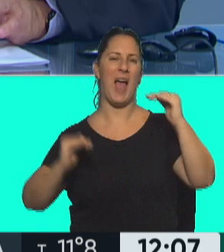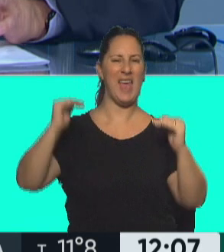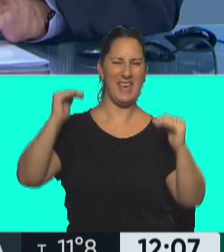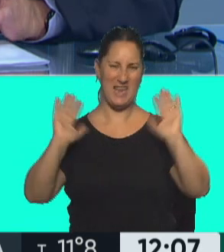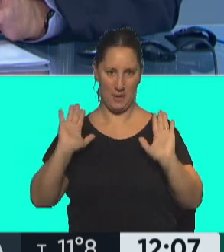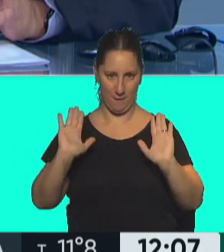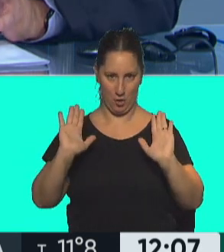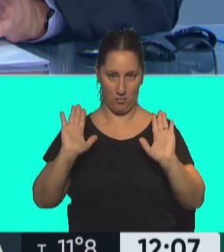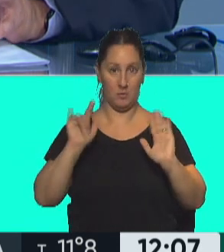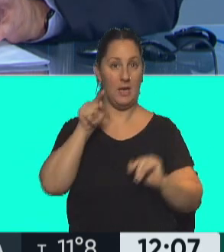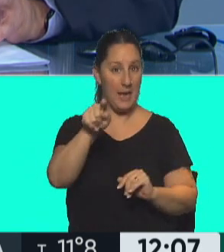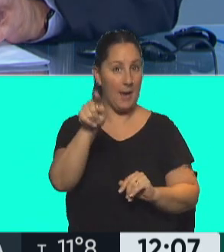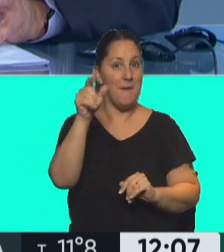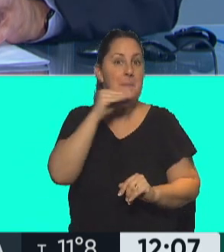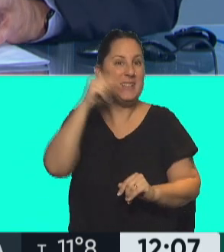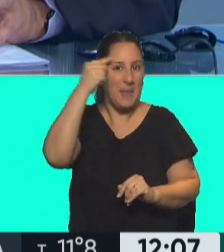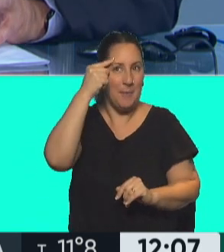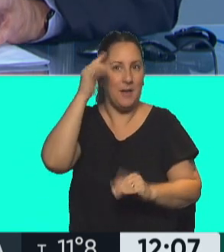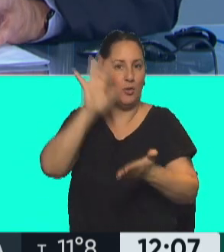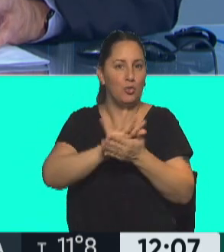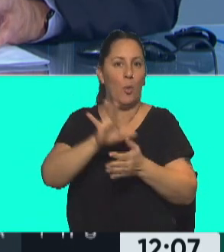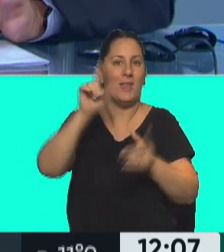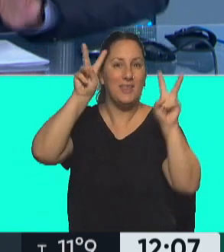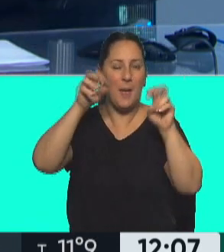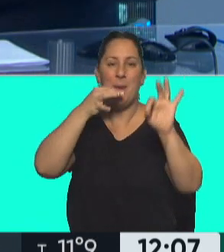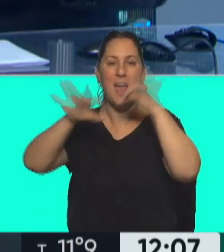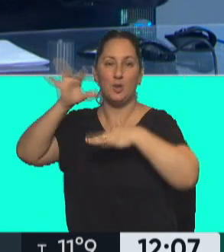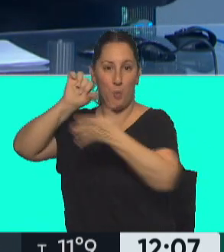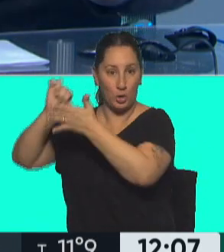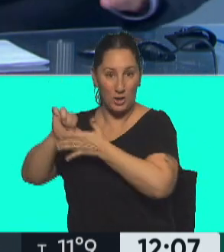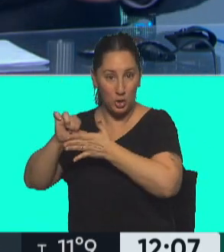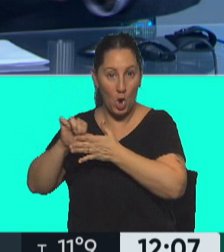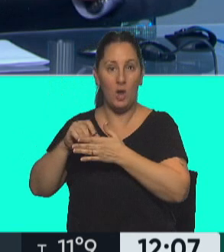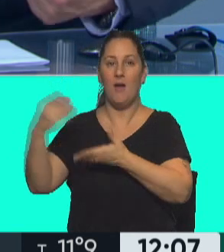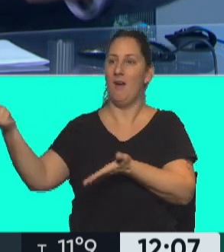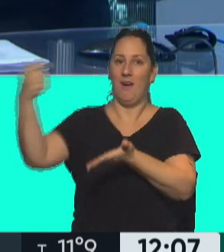con lo cual ahí te está contemplando el tema exportaciones, el tema liquidación de exportaciones y el tema